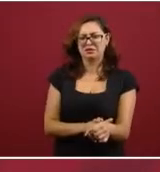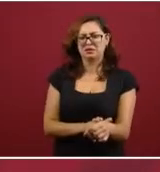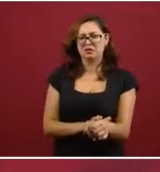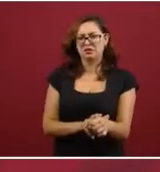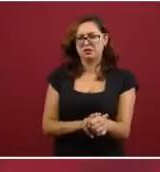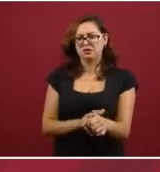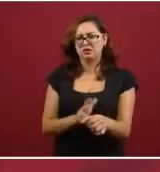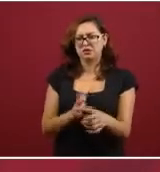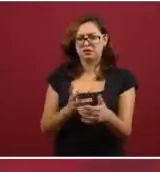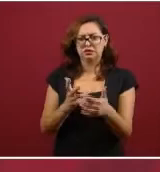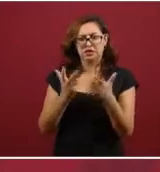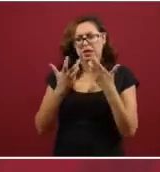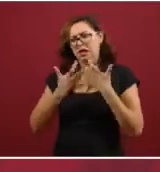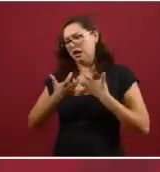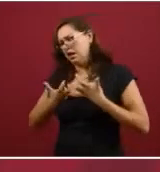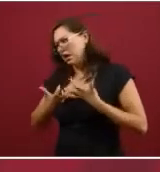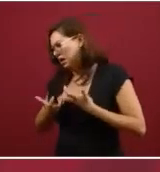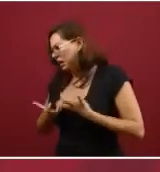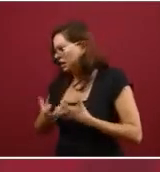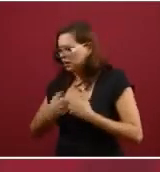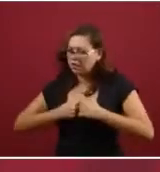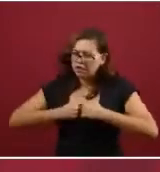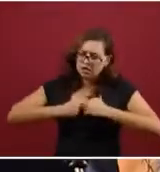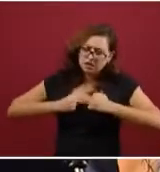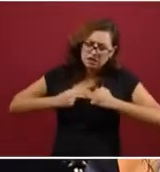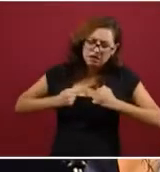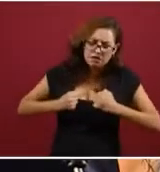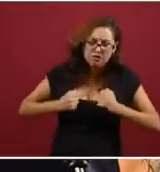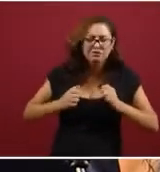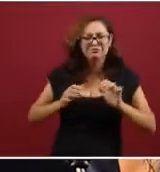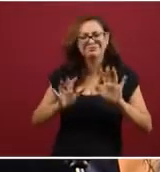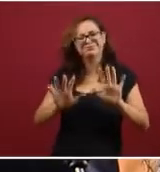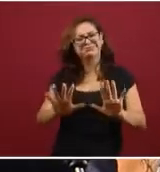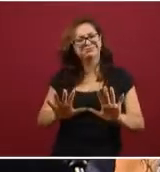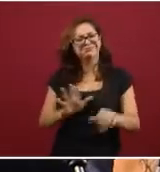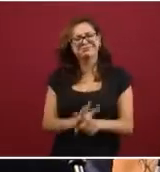para rasgarse las vestiduras, esto es así